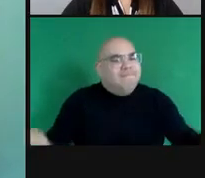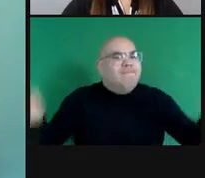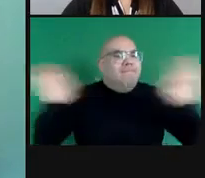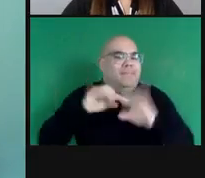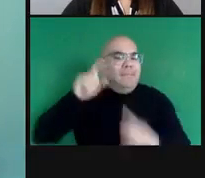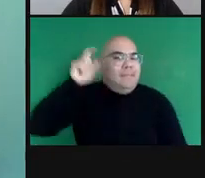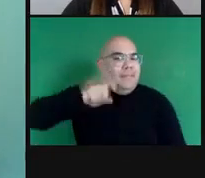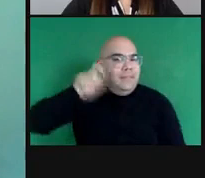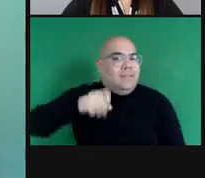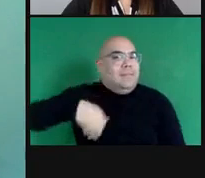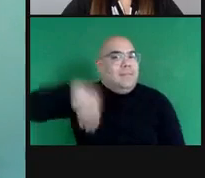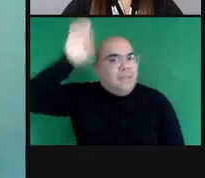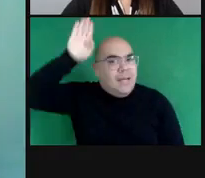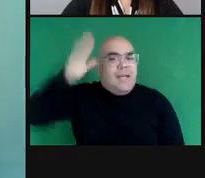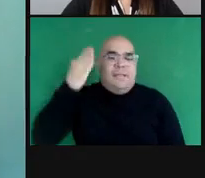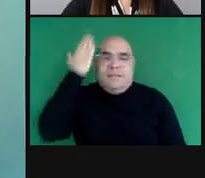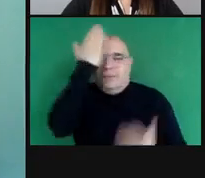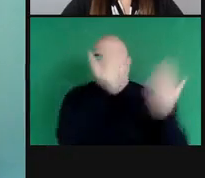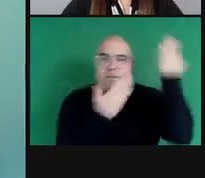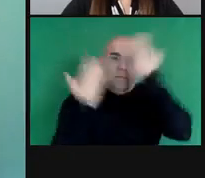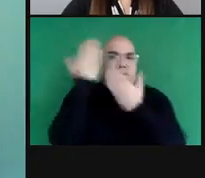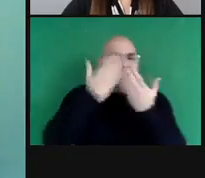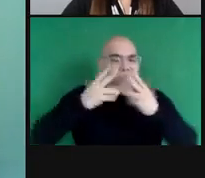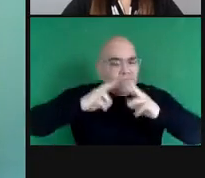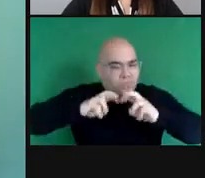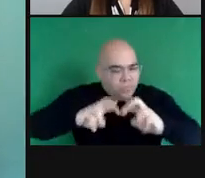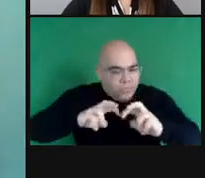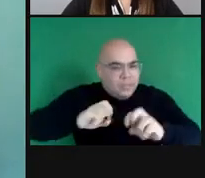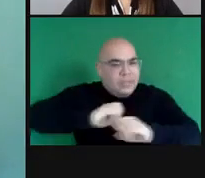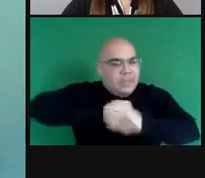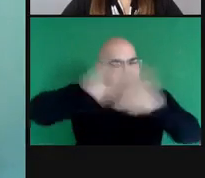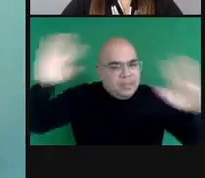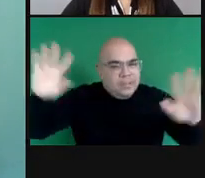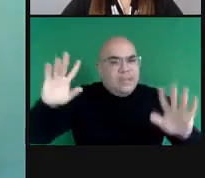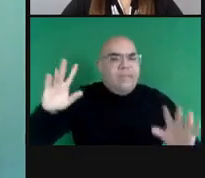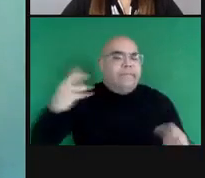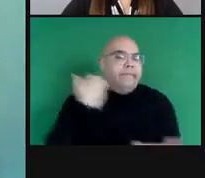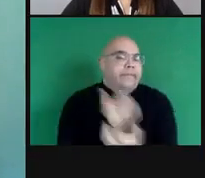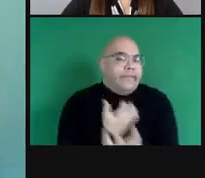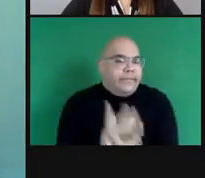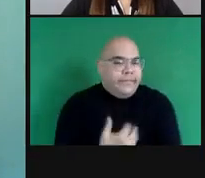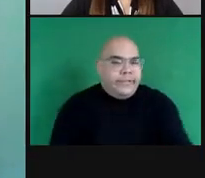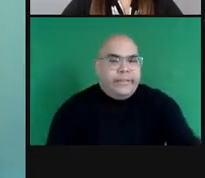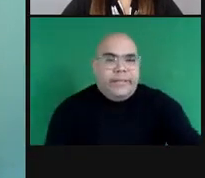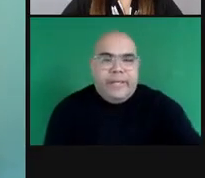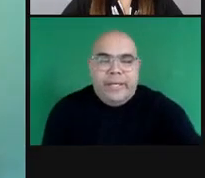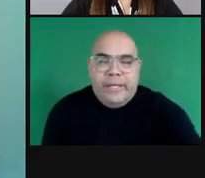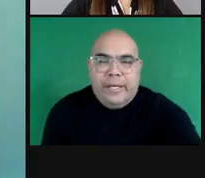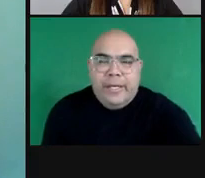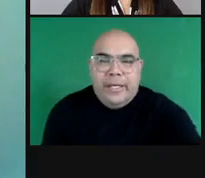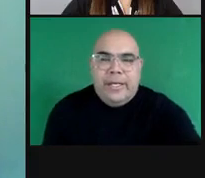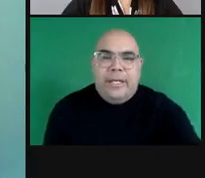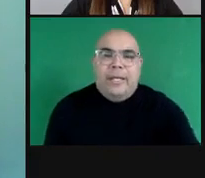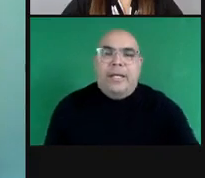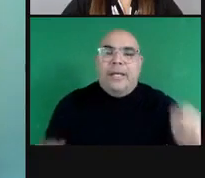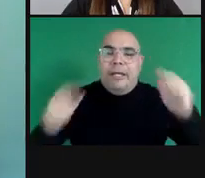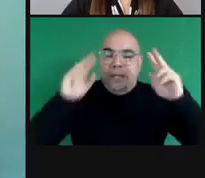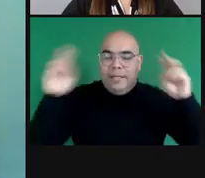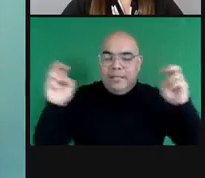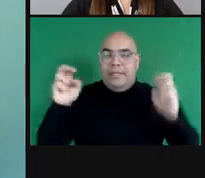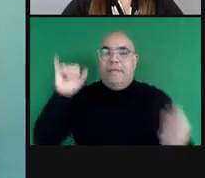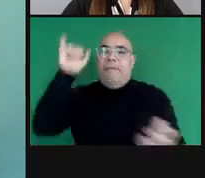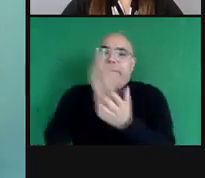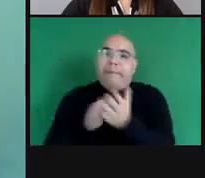estudios de materiales, estudios técnicos científicos, porque uno no puede poner a trabajar, hacer cosas siempre lo mismo, ¿no? Es